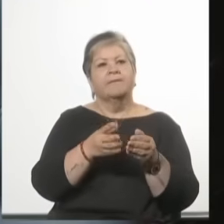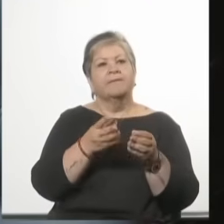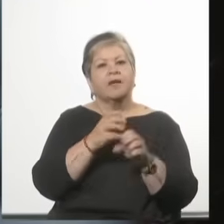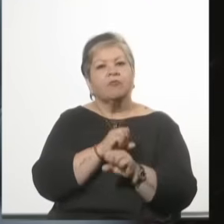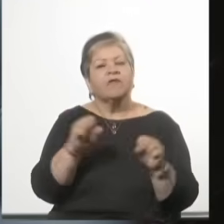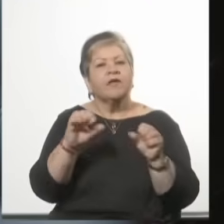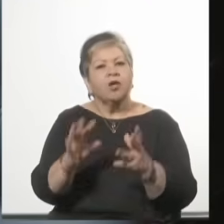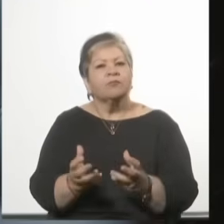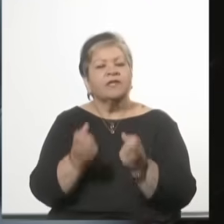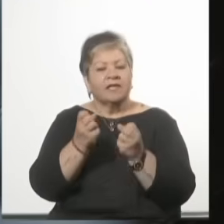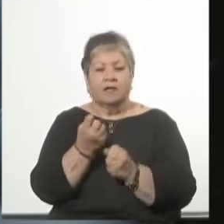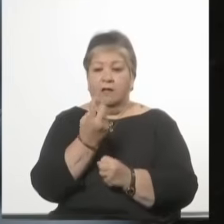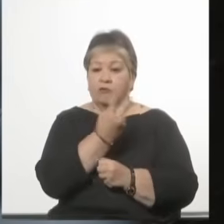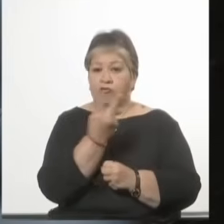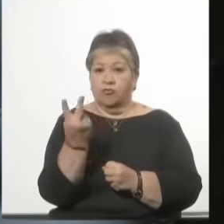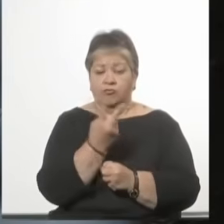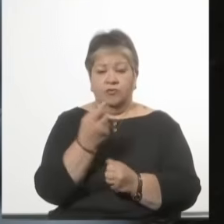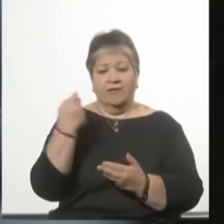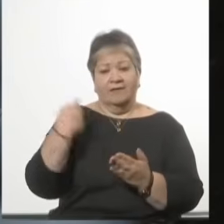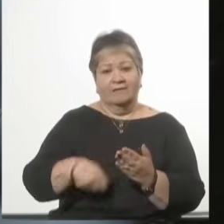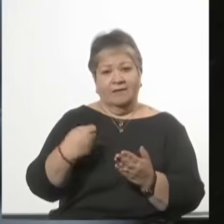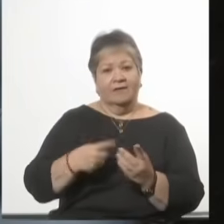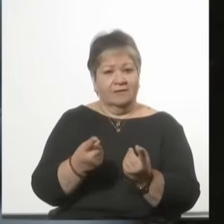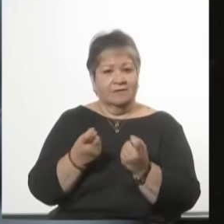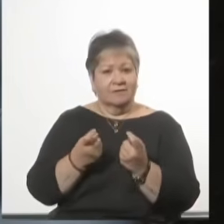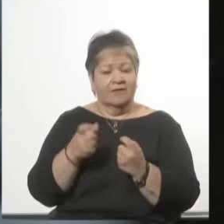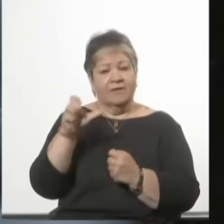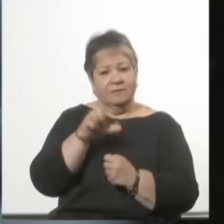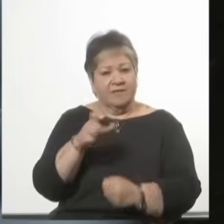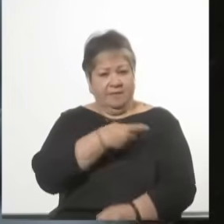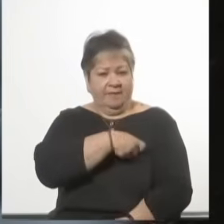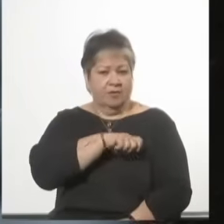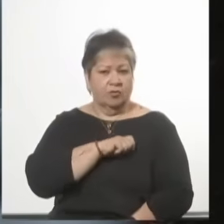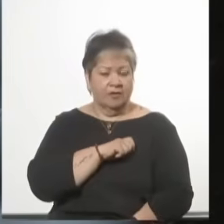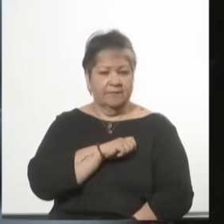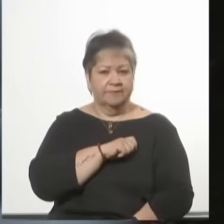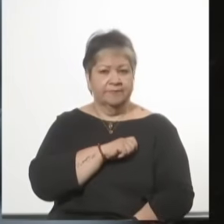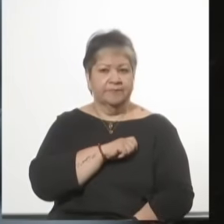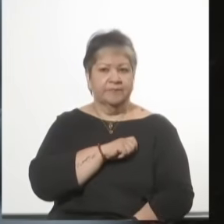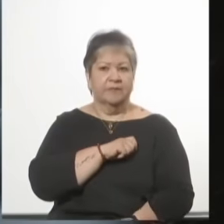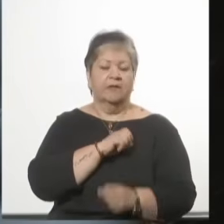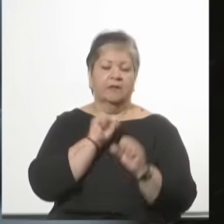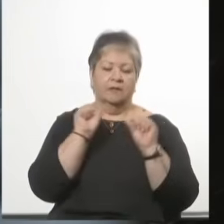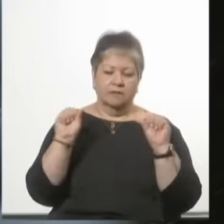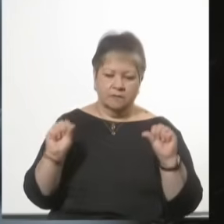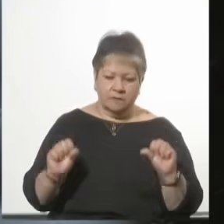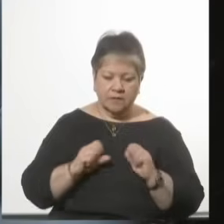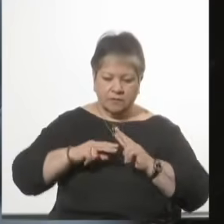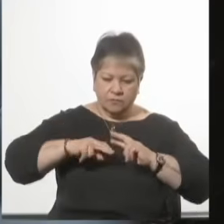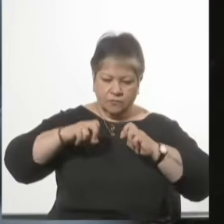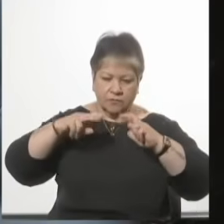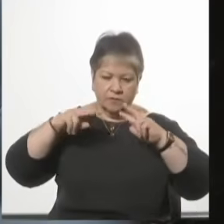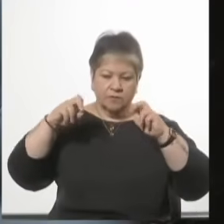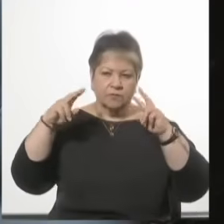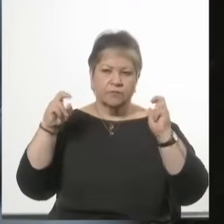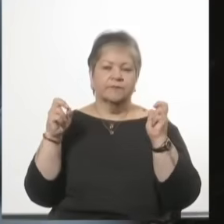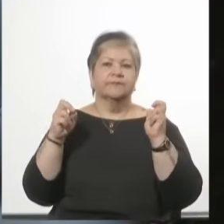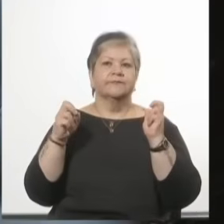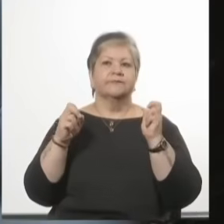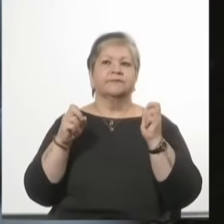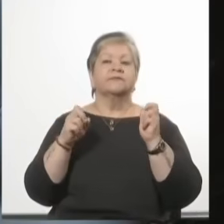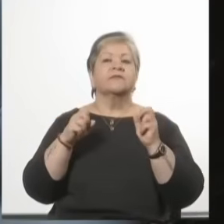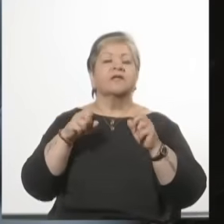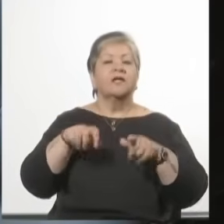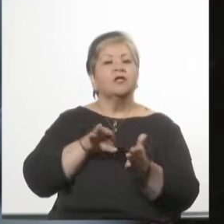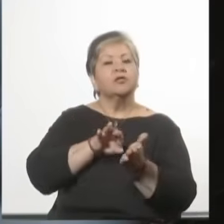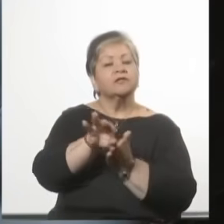obtener las dos garantías referidas. Realizado un estudio preliminar de la operación por parte de los servicios